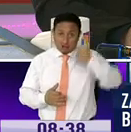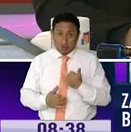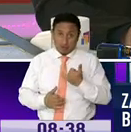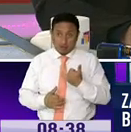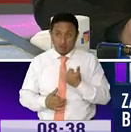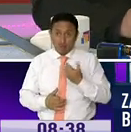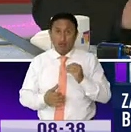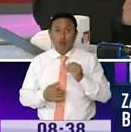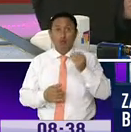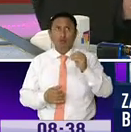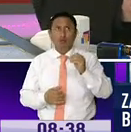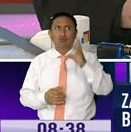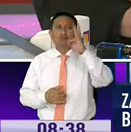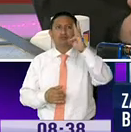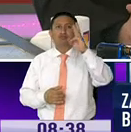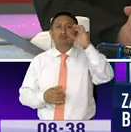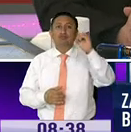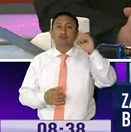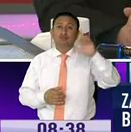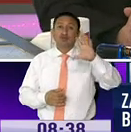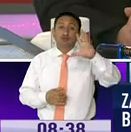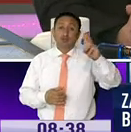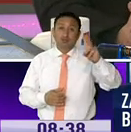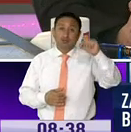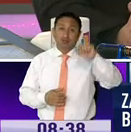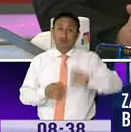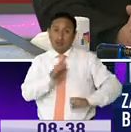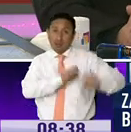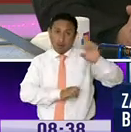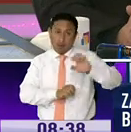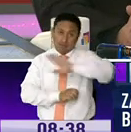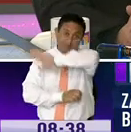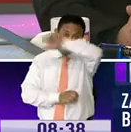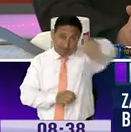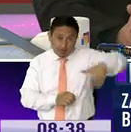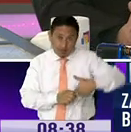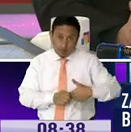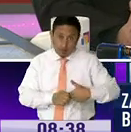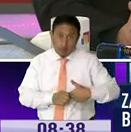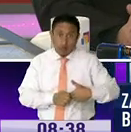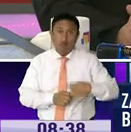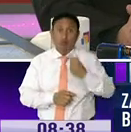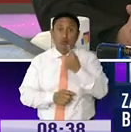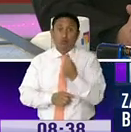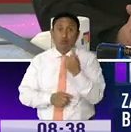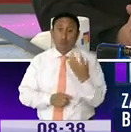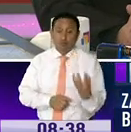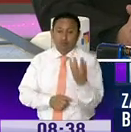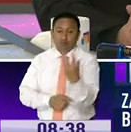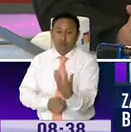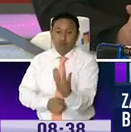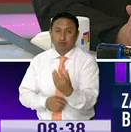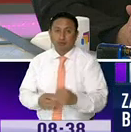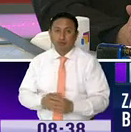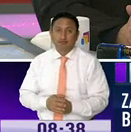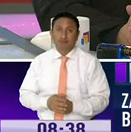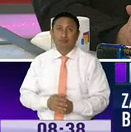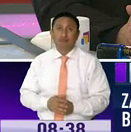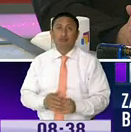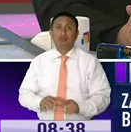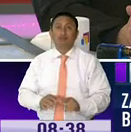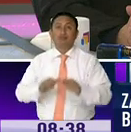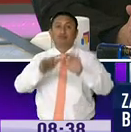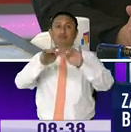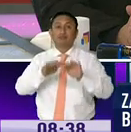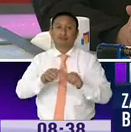dije que son 6.057, se evalúan y después todo se junta en un solo vocero, diríamos que es la Secretaría Nacional de Gestión